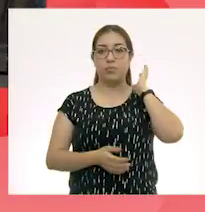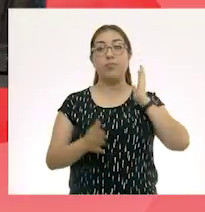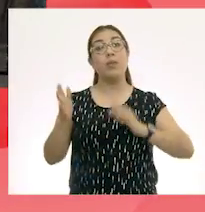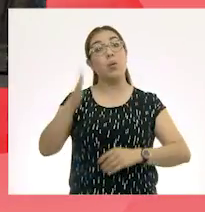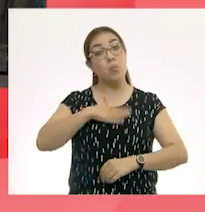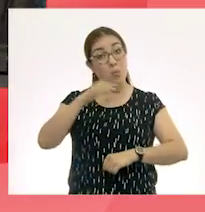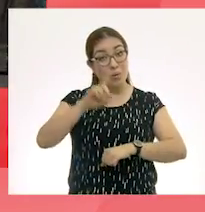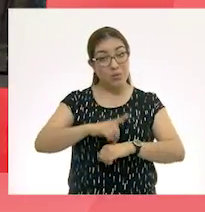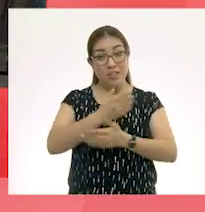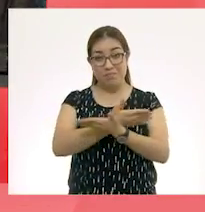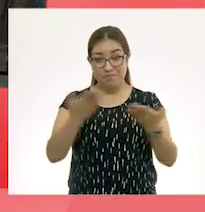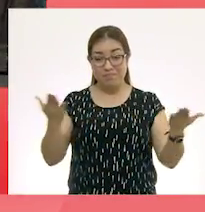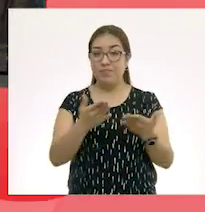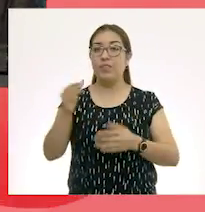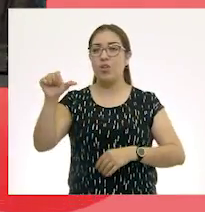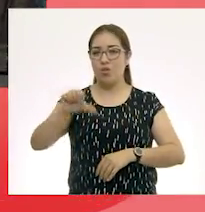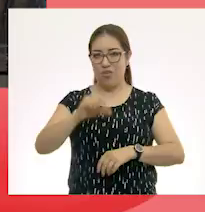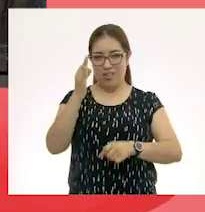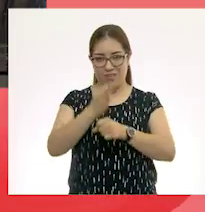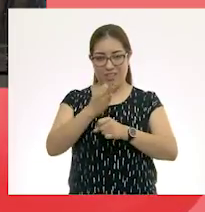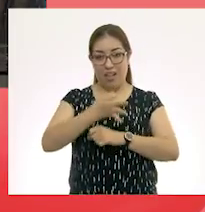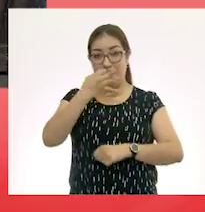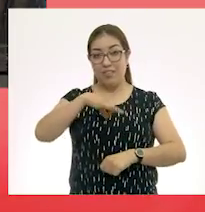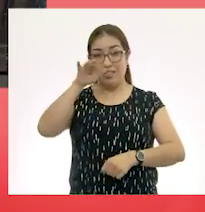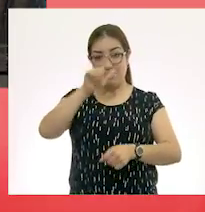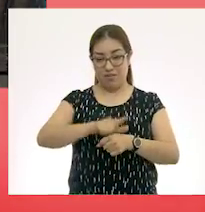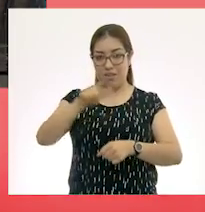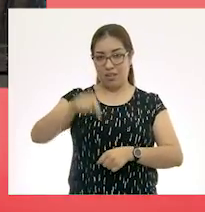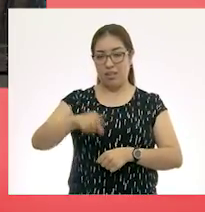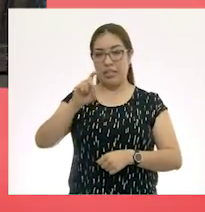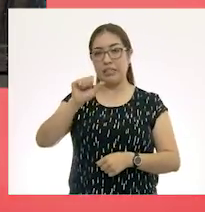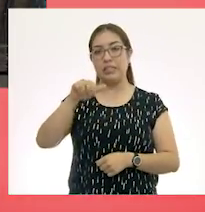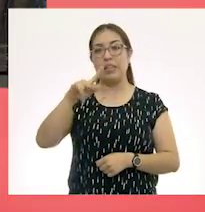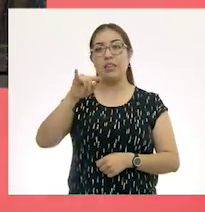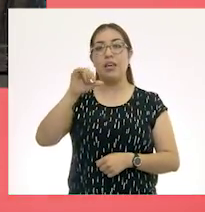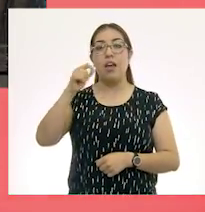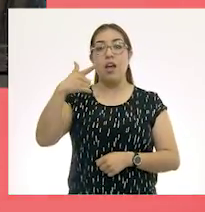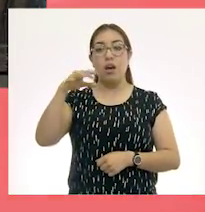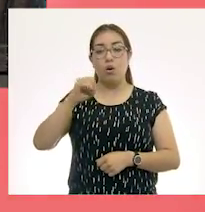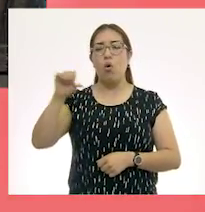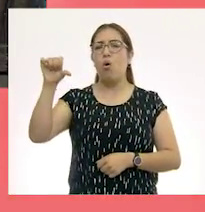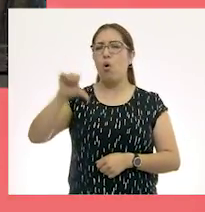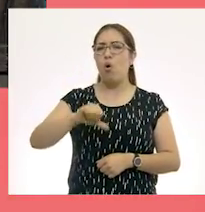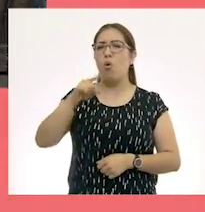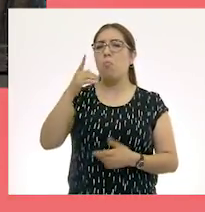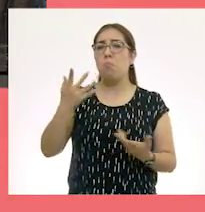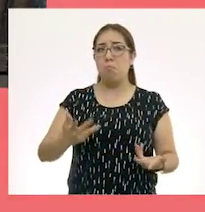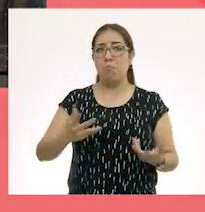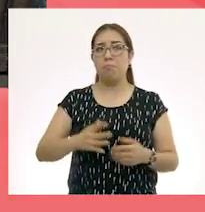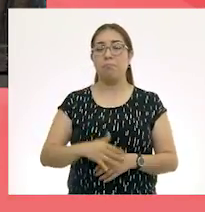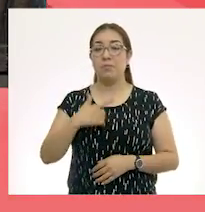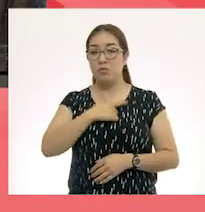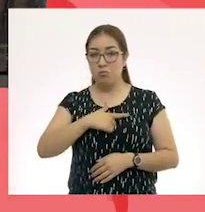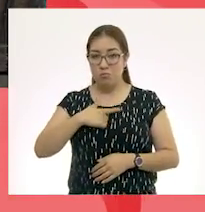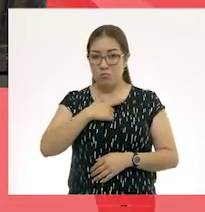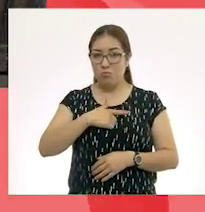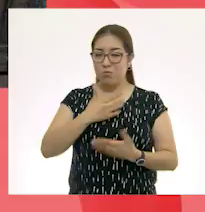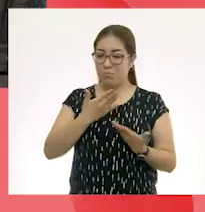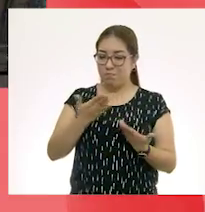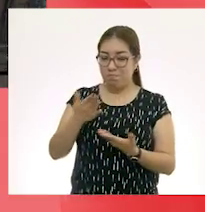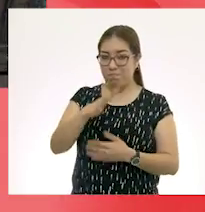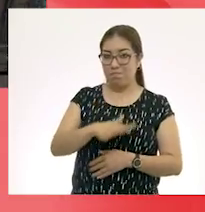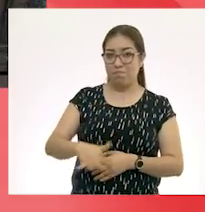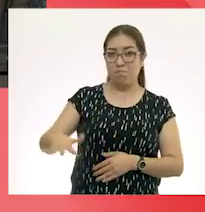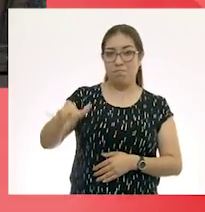Buenos días, estamos en el Festival de Santiago. Hoy con el agrado, con el gusto de estar en un